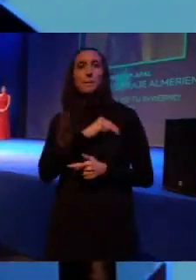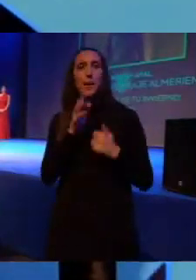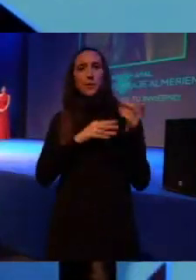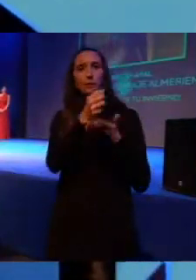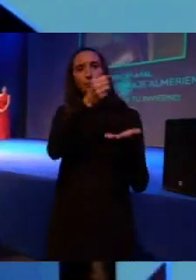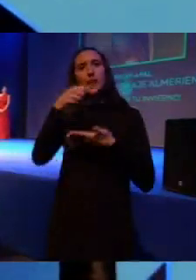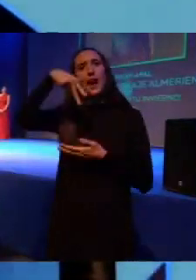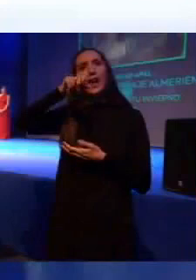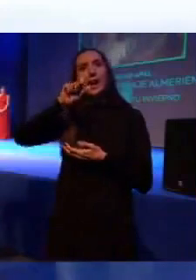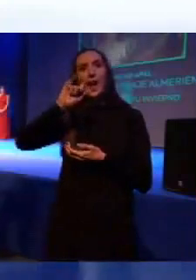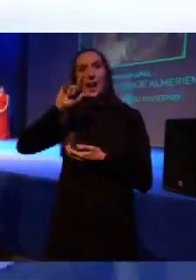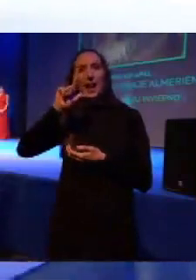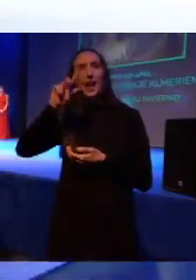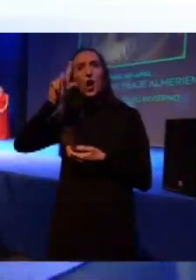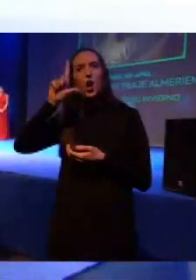Ney Lora.